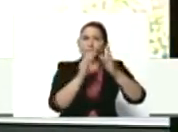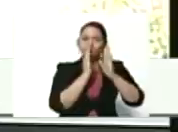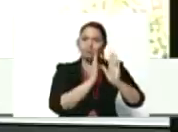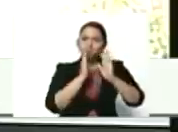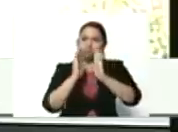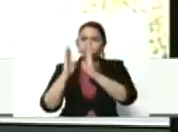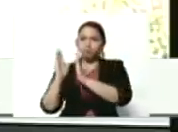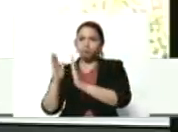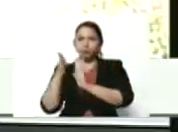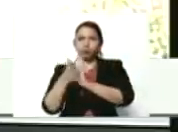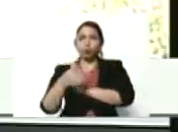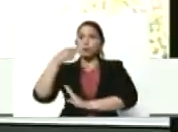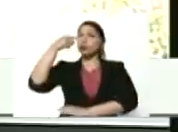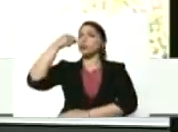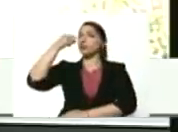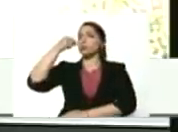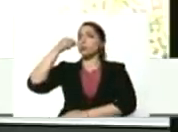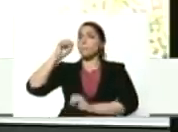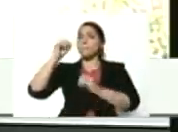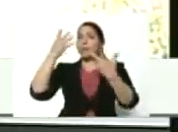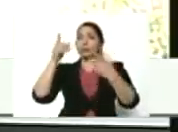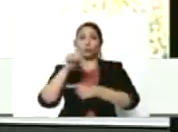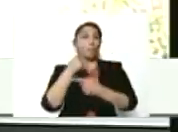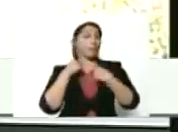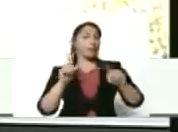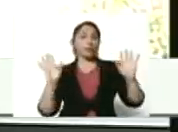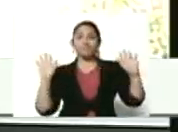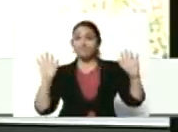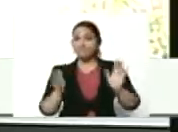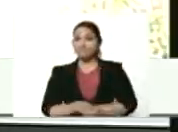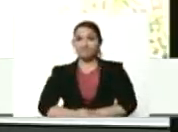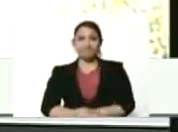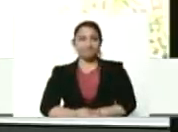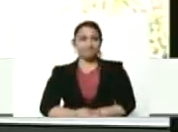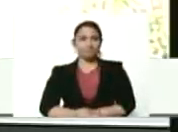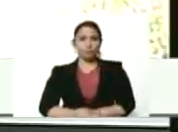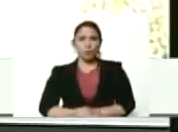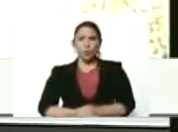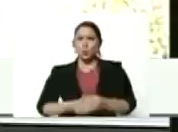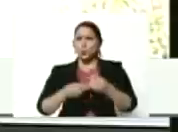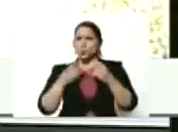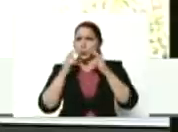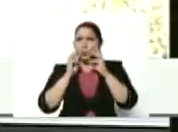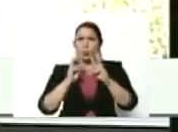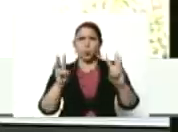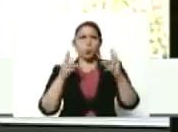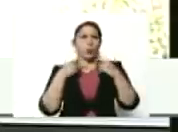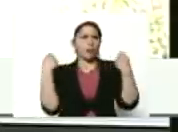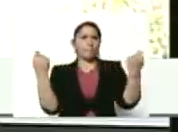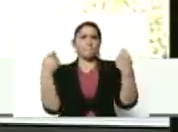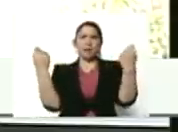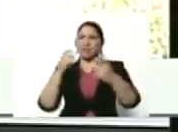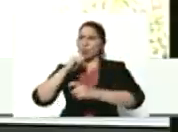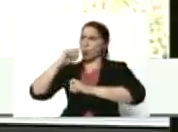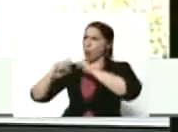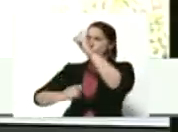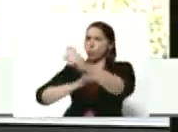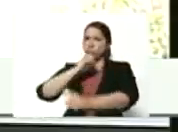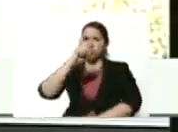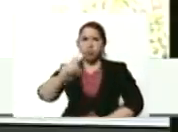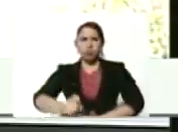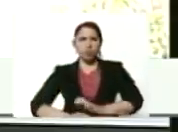del Carbativir. No te lo pierdas. ¿Qué campaña de odio? ¿Qué